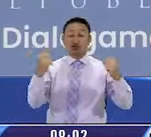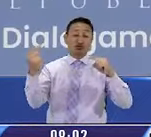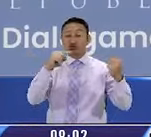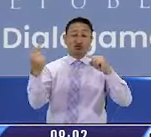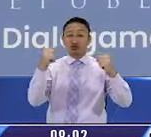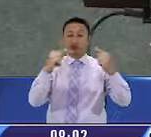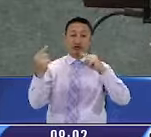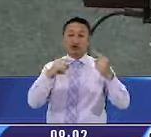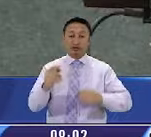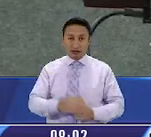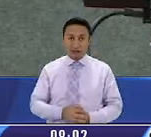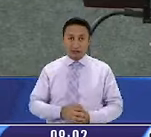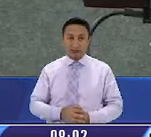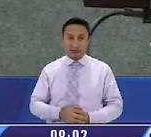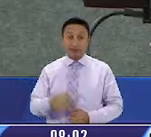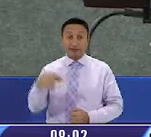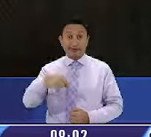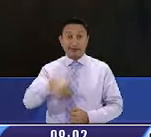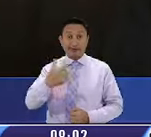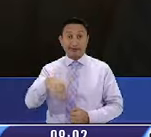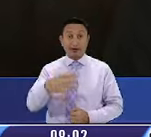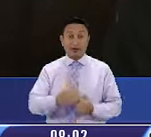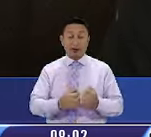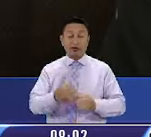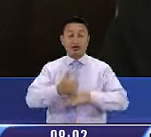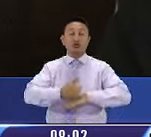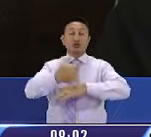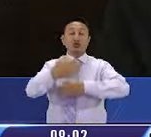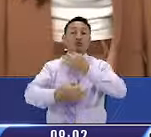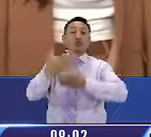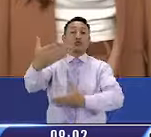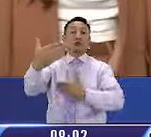Estado han abierto heridas. Juicios